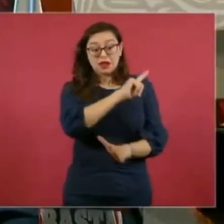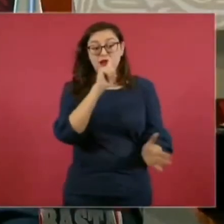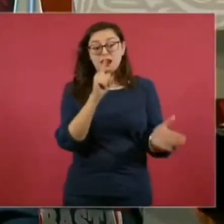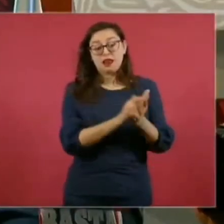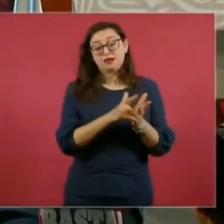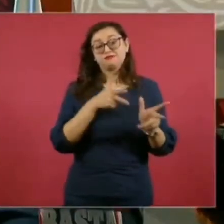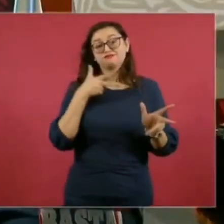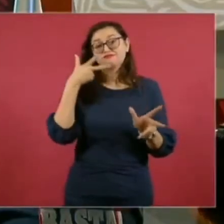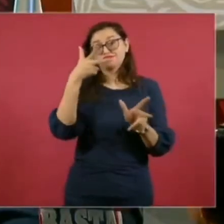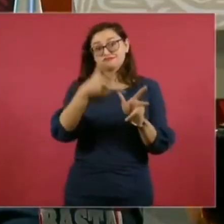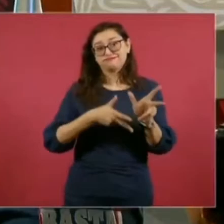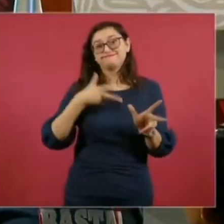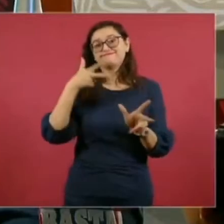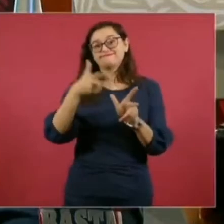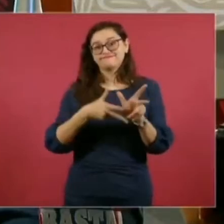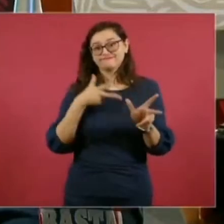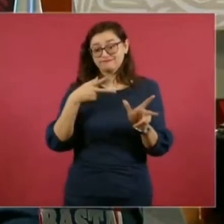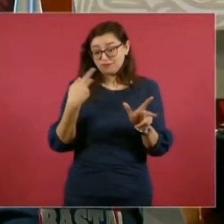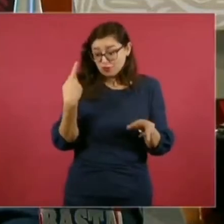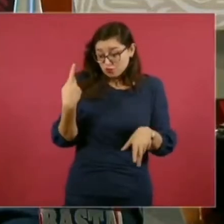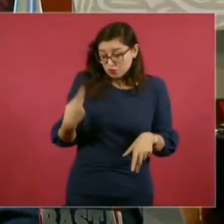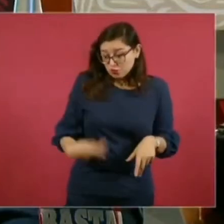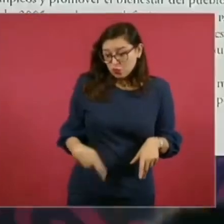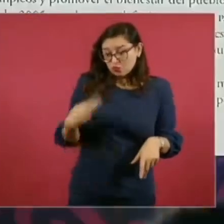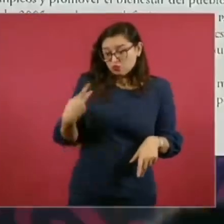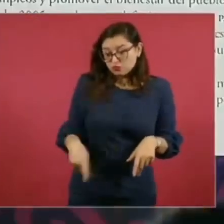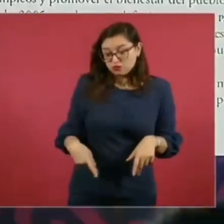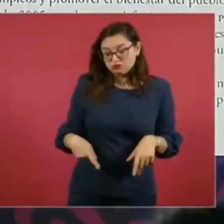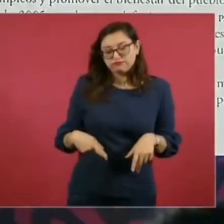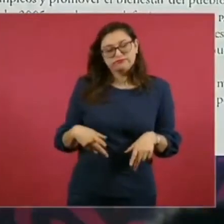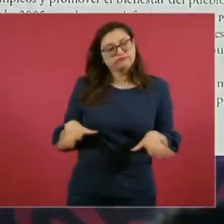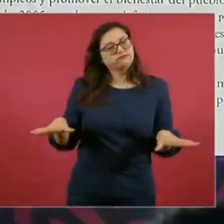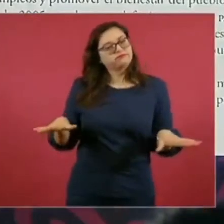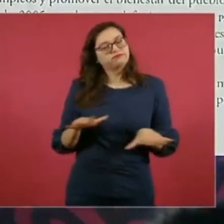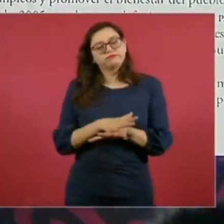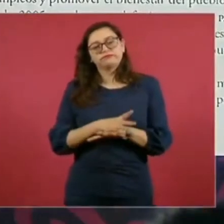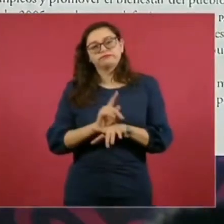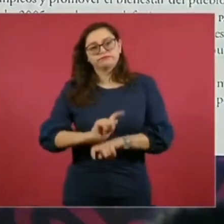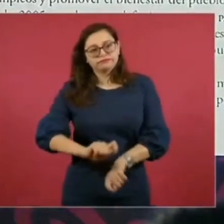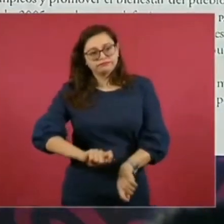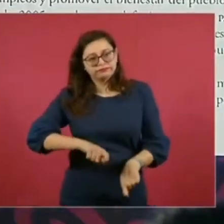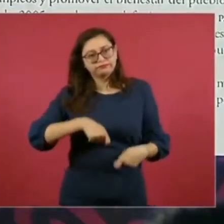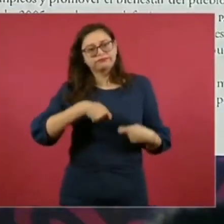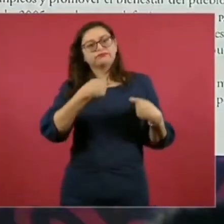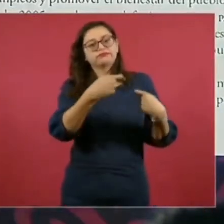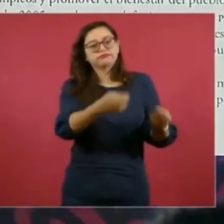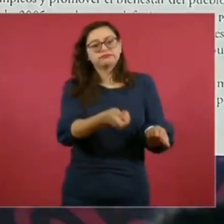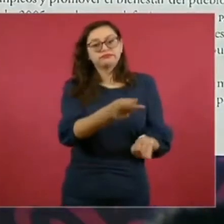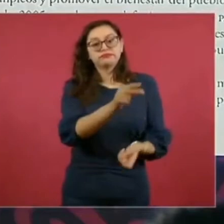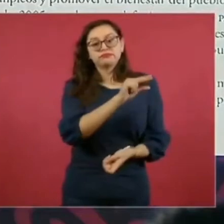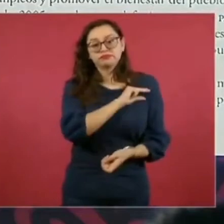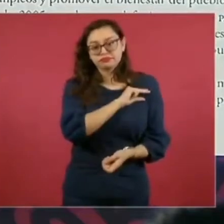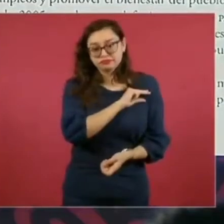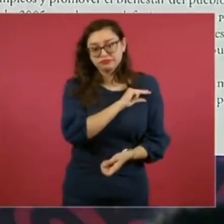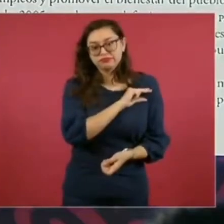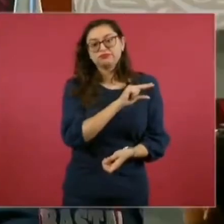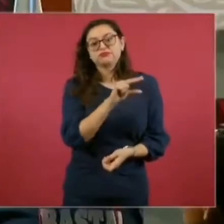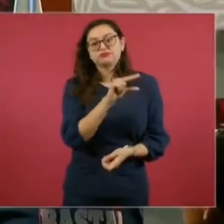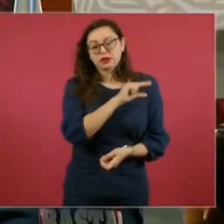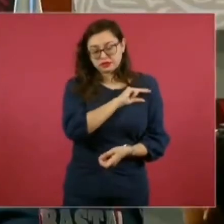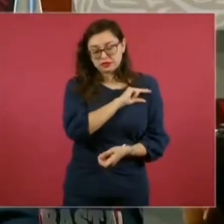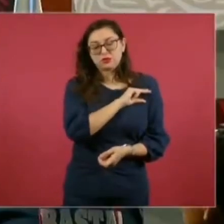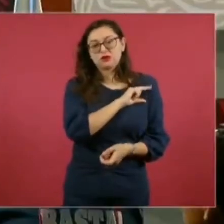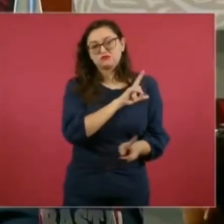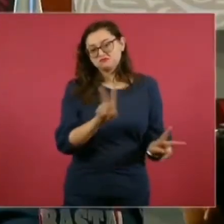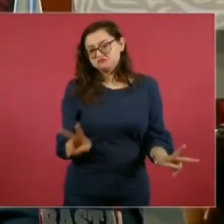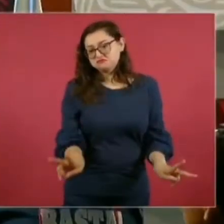ferroviario para privatizar Ferrocarriles Nacionales de México y venderlo a empresas nacionales y